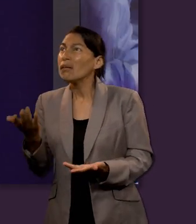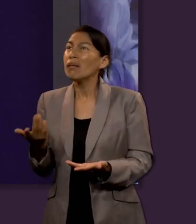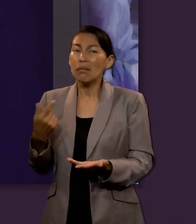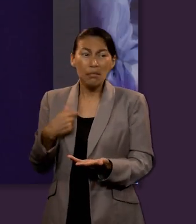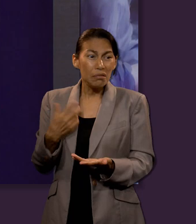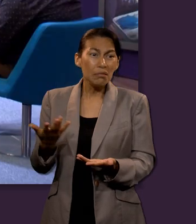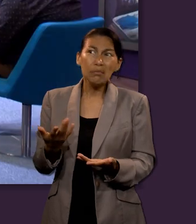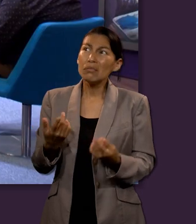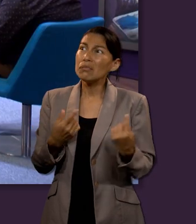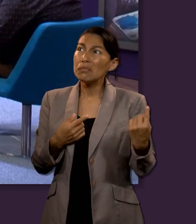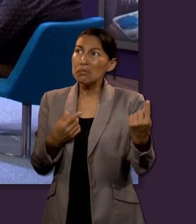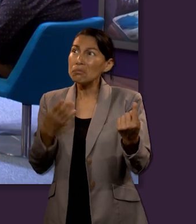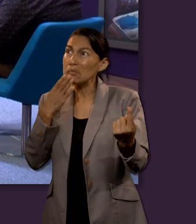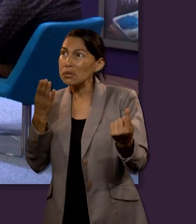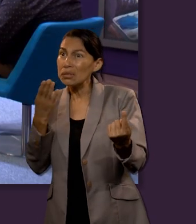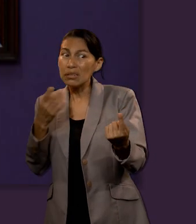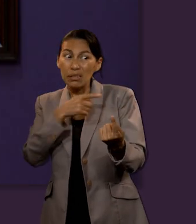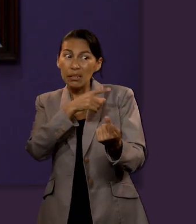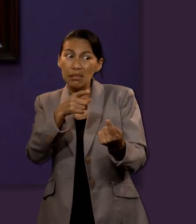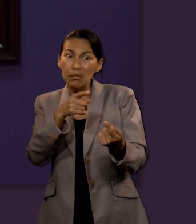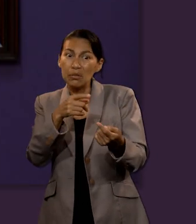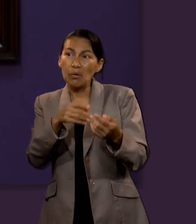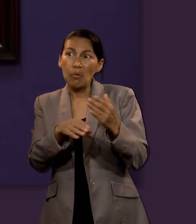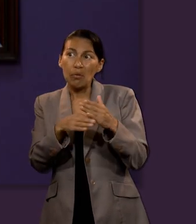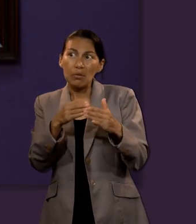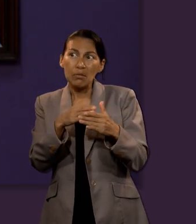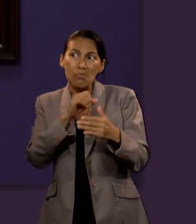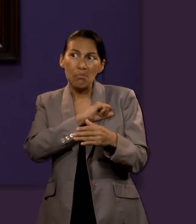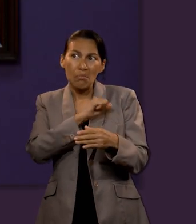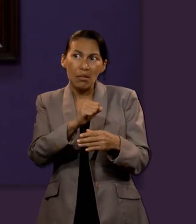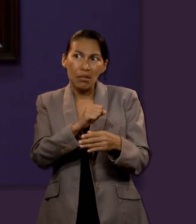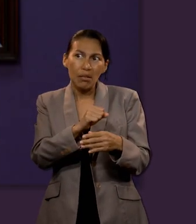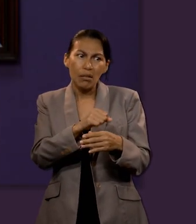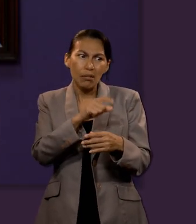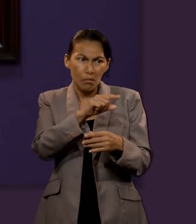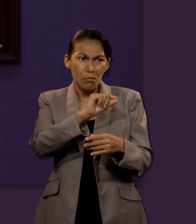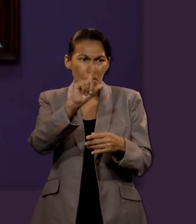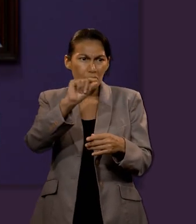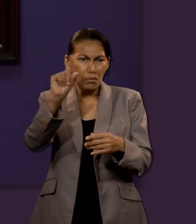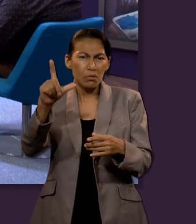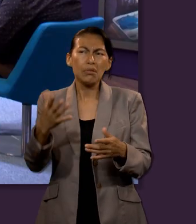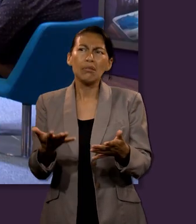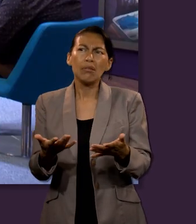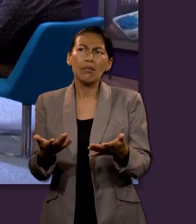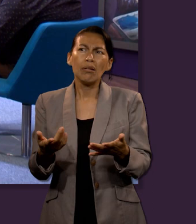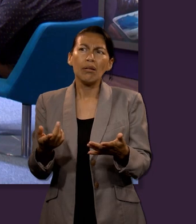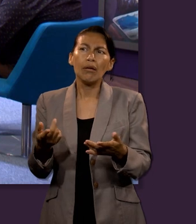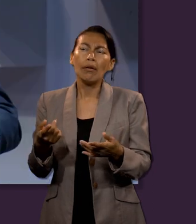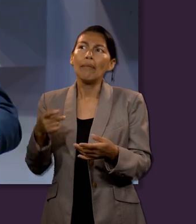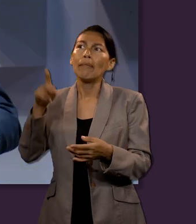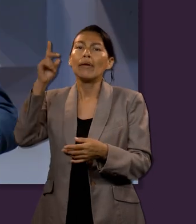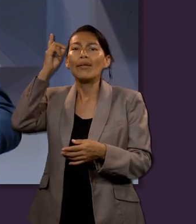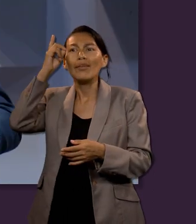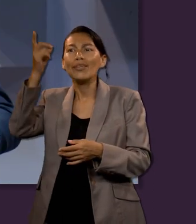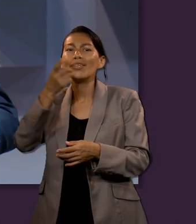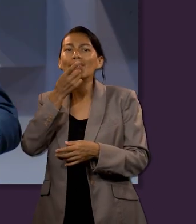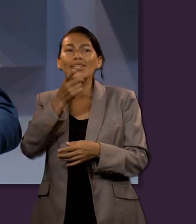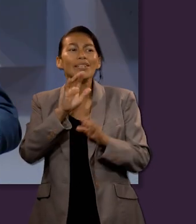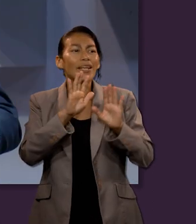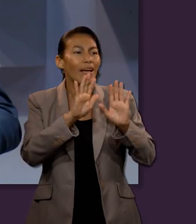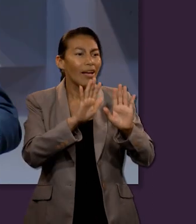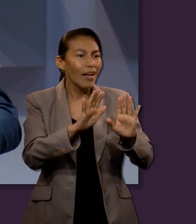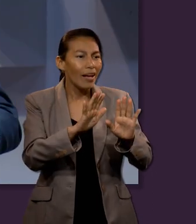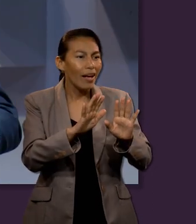me más bien como a ellos pero a lo mejor detrás de eso hay cosas que no están haciendo bien y más adelante dice refleja tu enojo abandona la ira